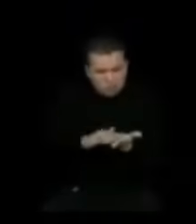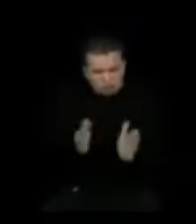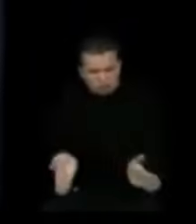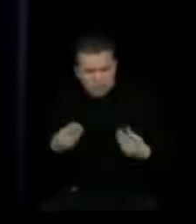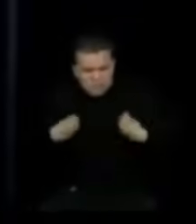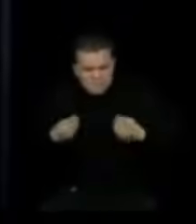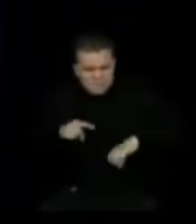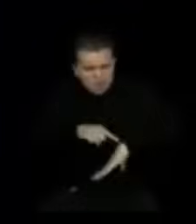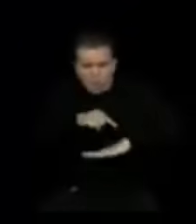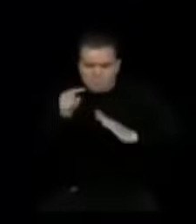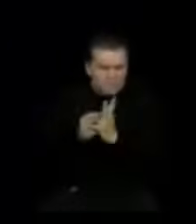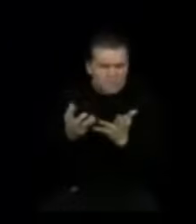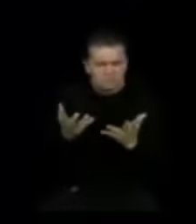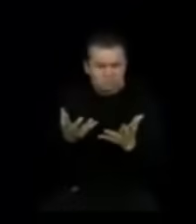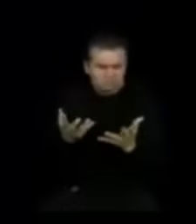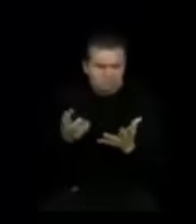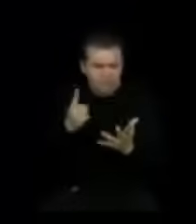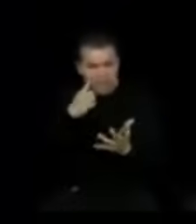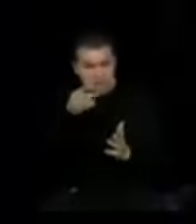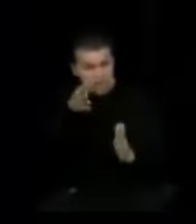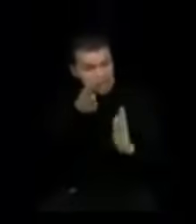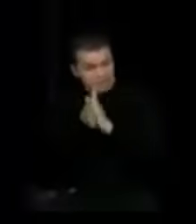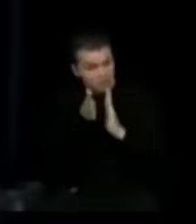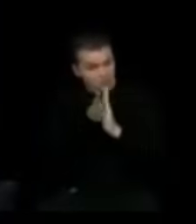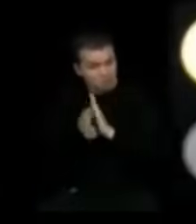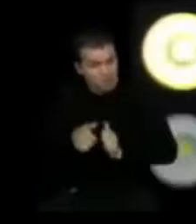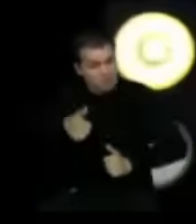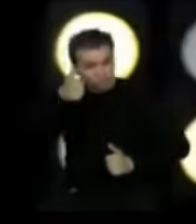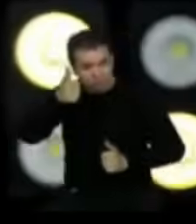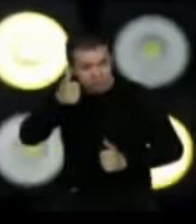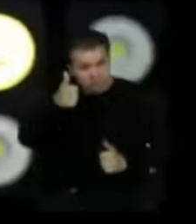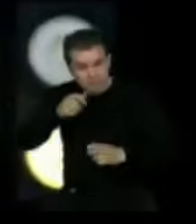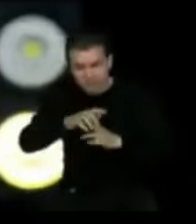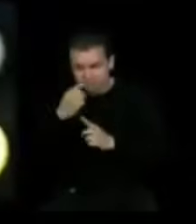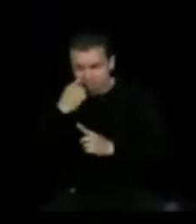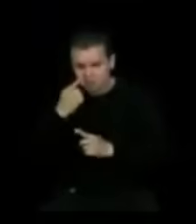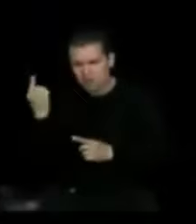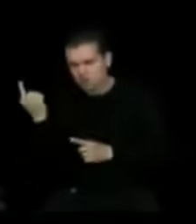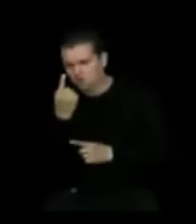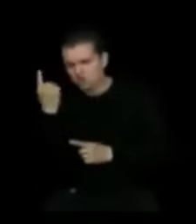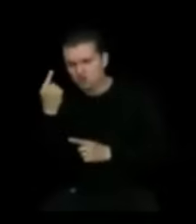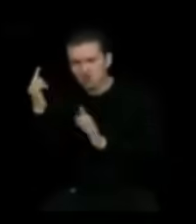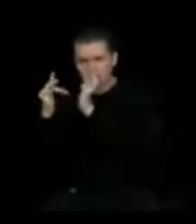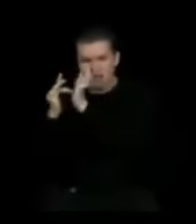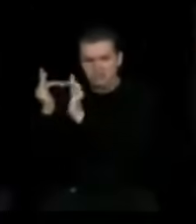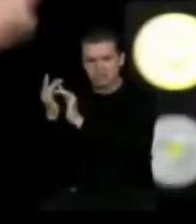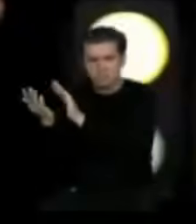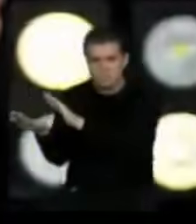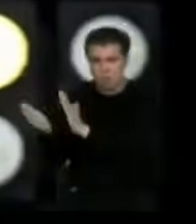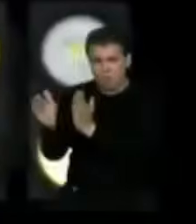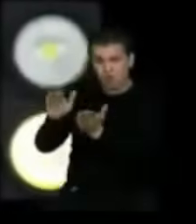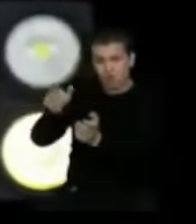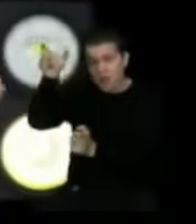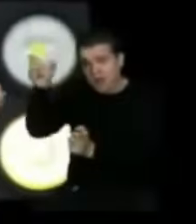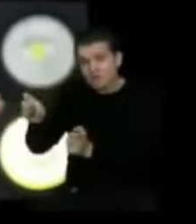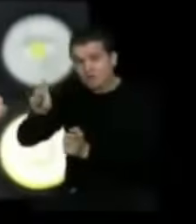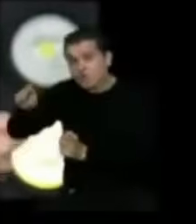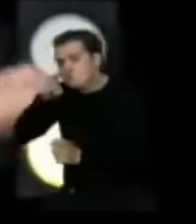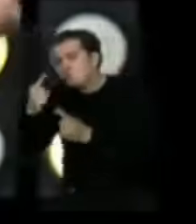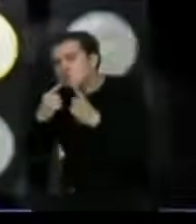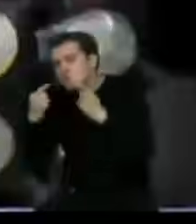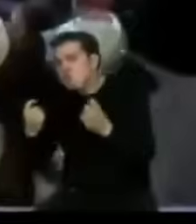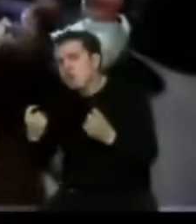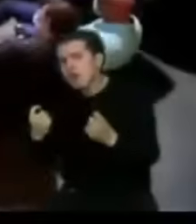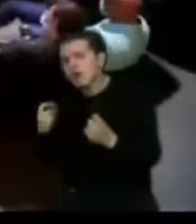Por eso las buenas noticias son estas. No solamente que Jesús murió en la cruz por tus